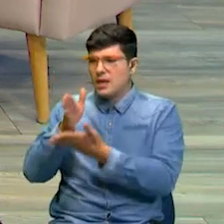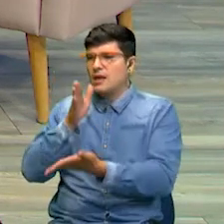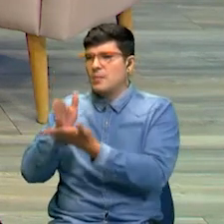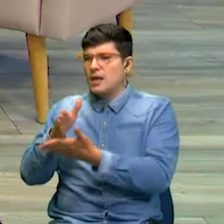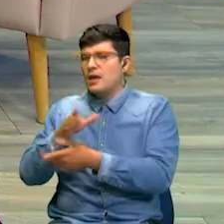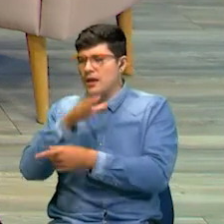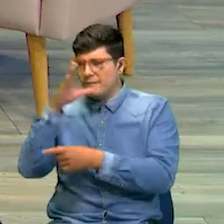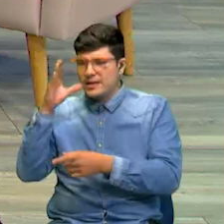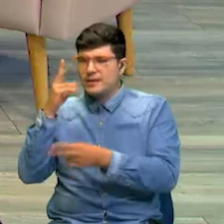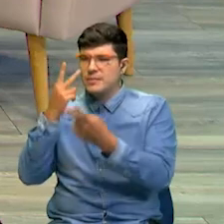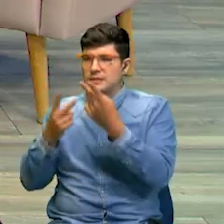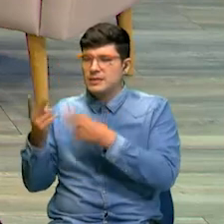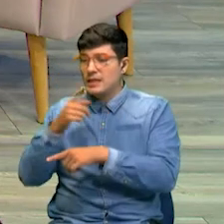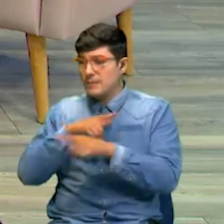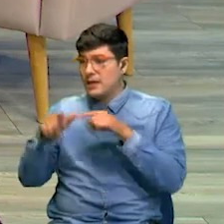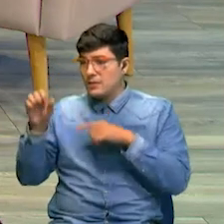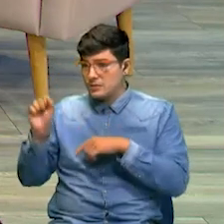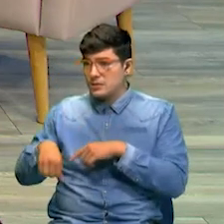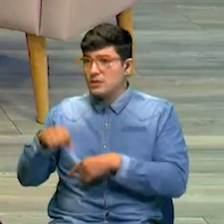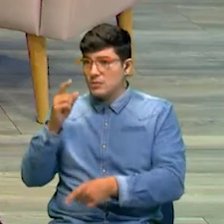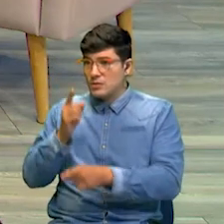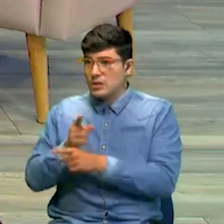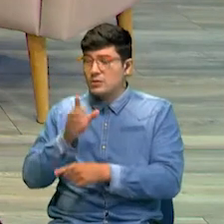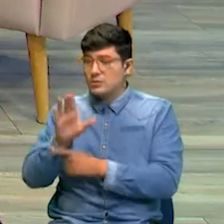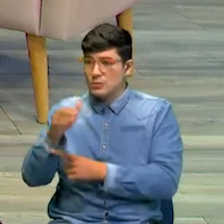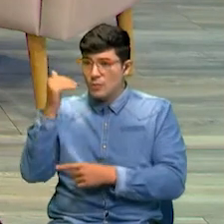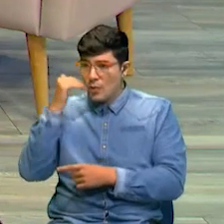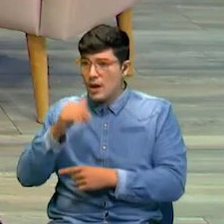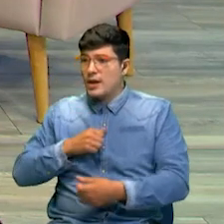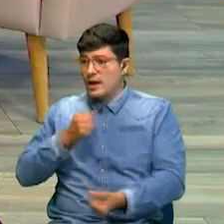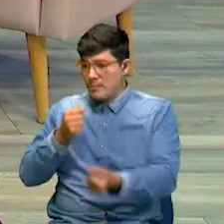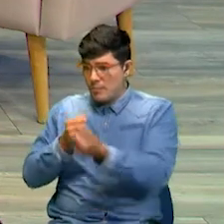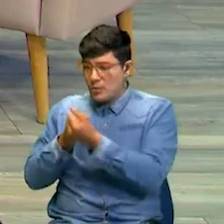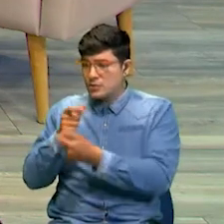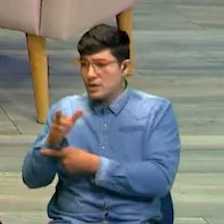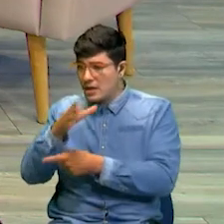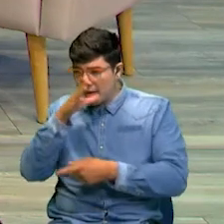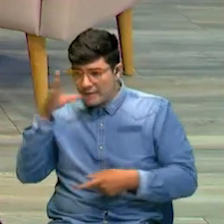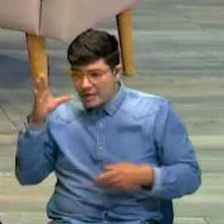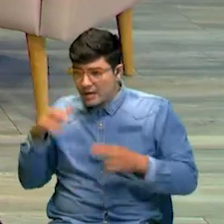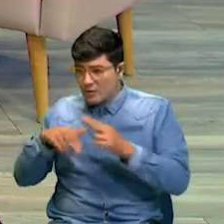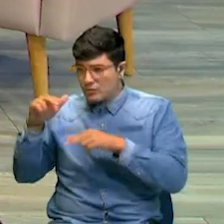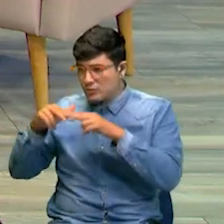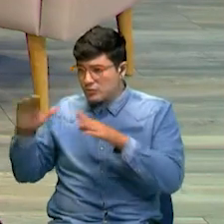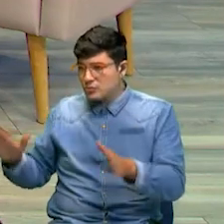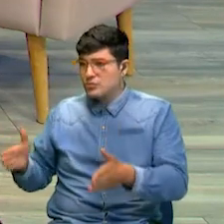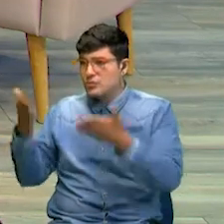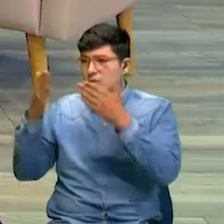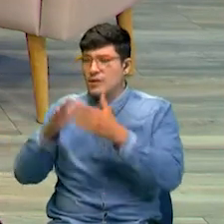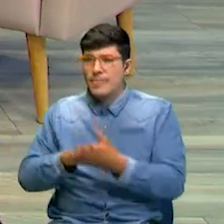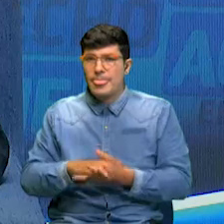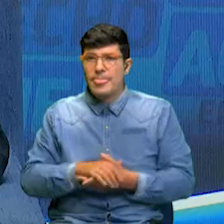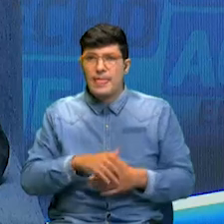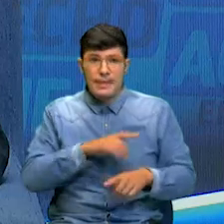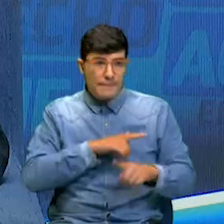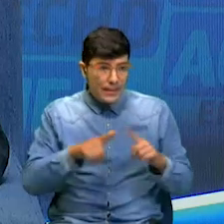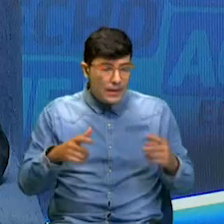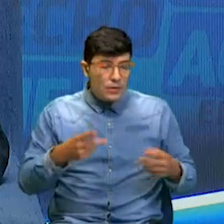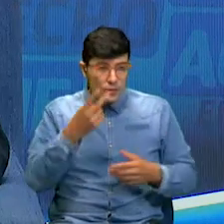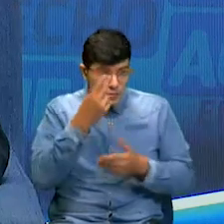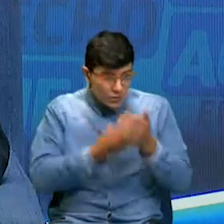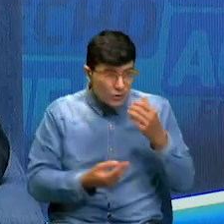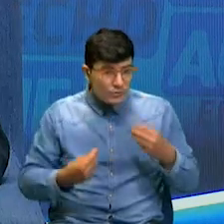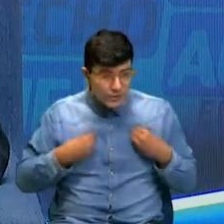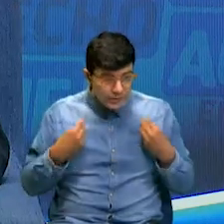él. Pero sí, ella le ha puesto mucho trabajo a la finca, mucha mejora y todo eso. ¿Pero viven, están todavía como